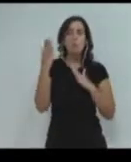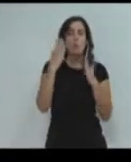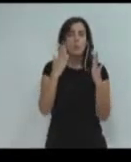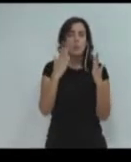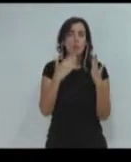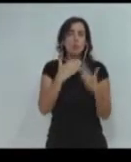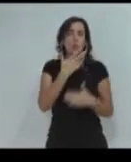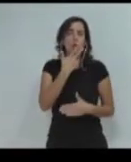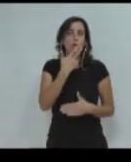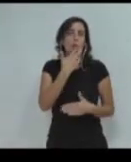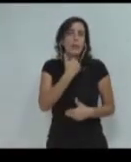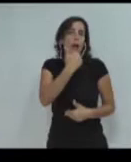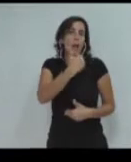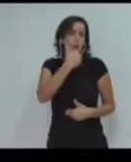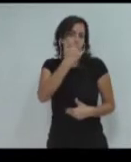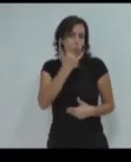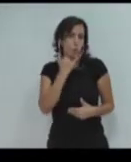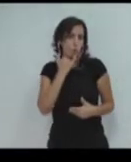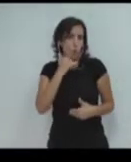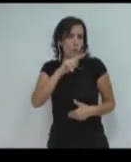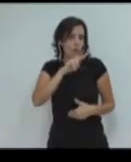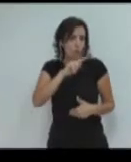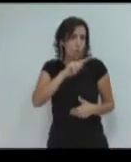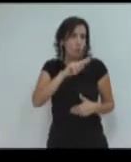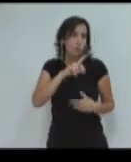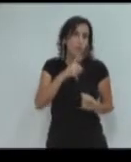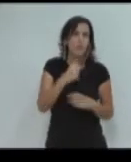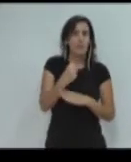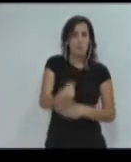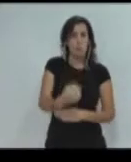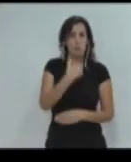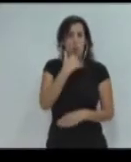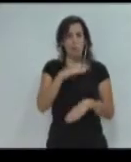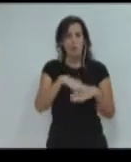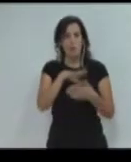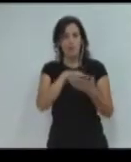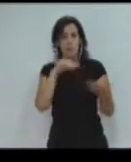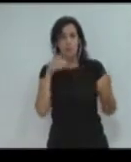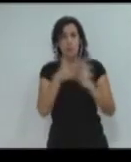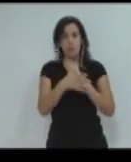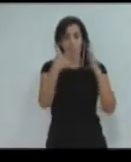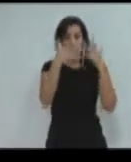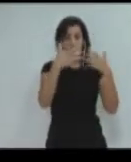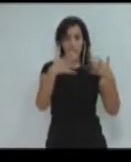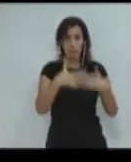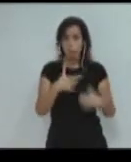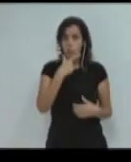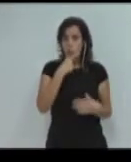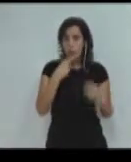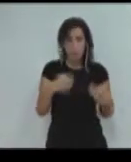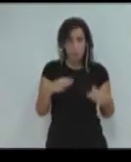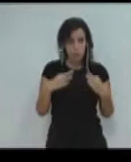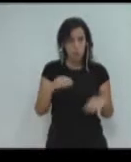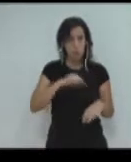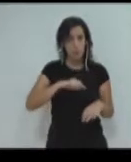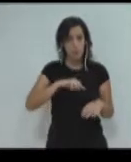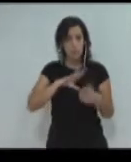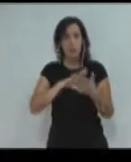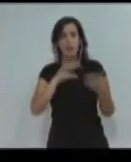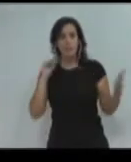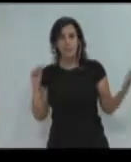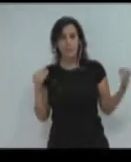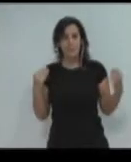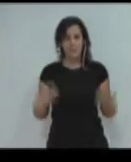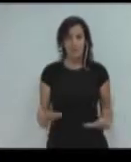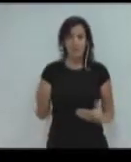idioma y necesitan ese apoyo, es decir, unos textos sencillos para poder sentirse incluidos